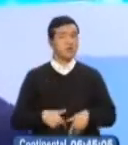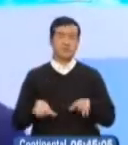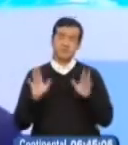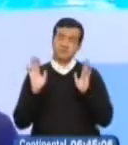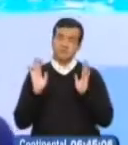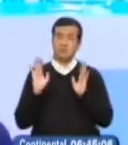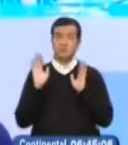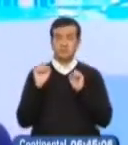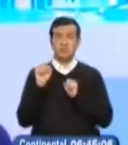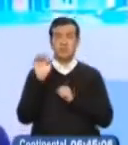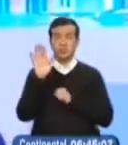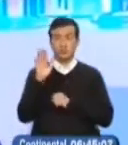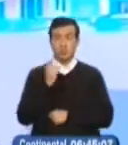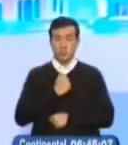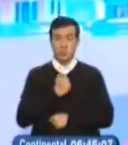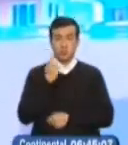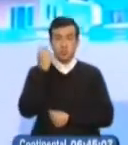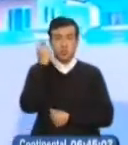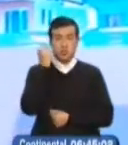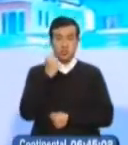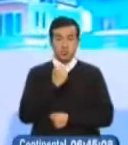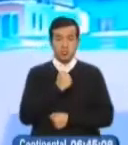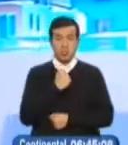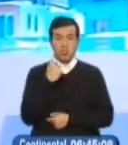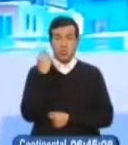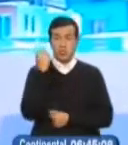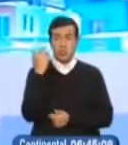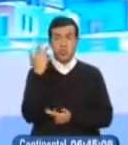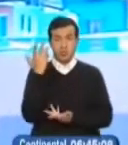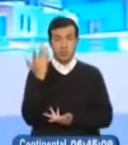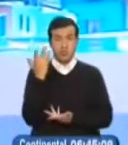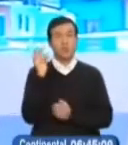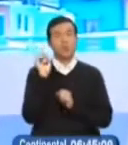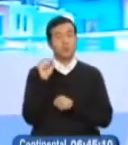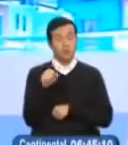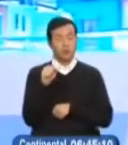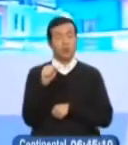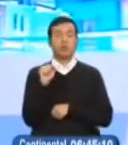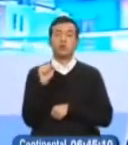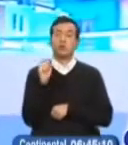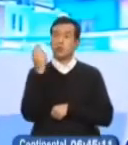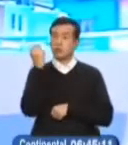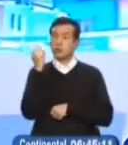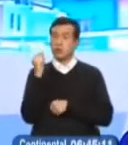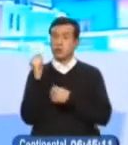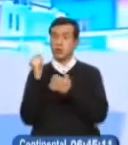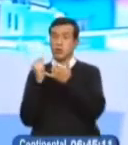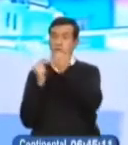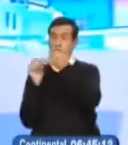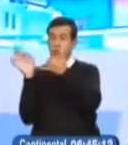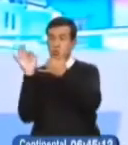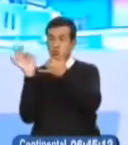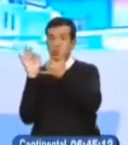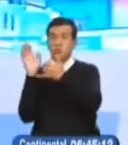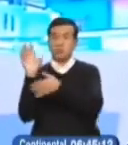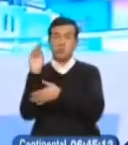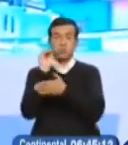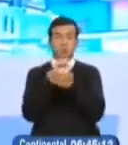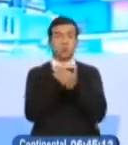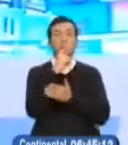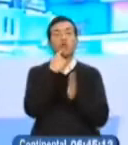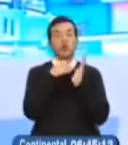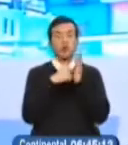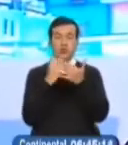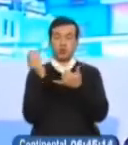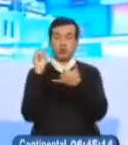momento su dinero electrónico, su saldo de dinero electrónico en saldo en dinero físico. Puede un saldo de